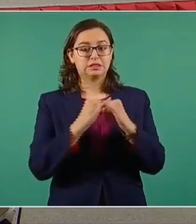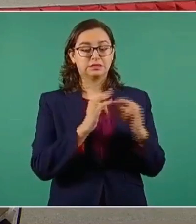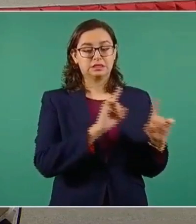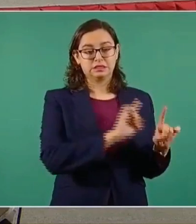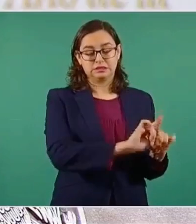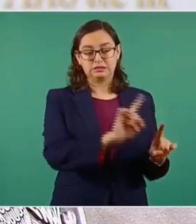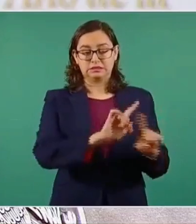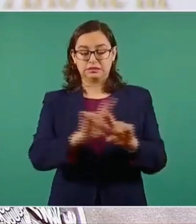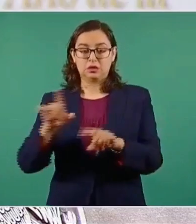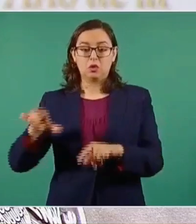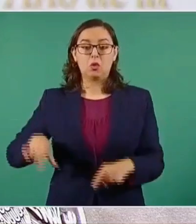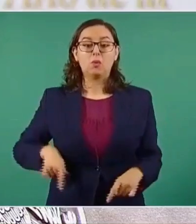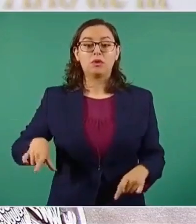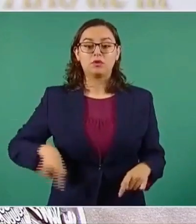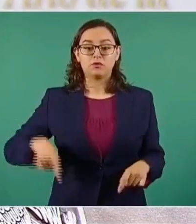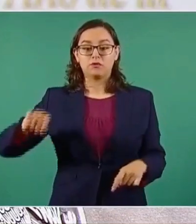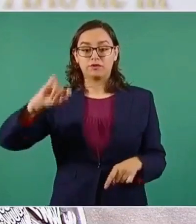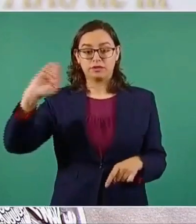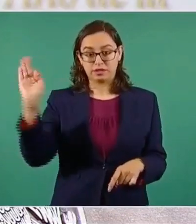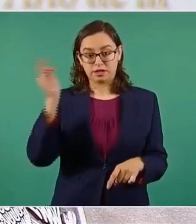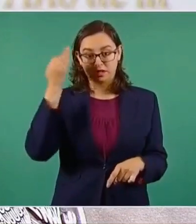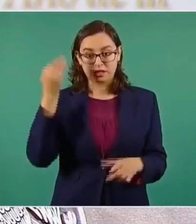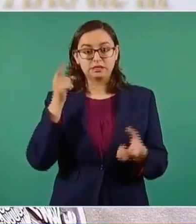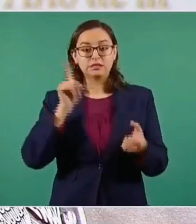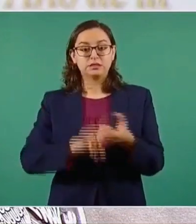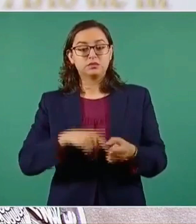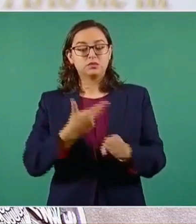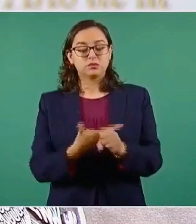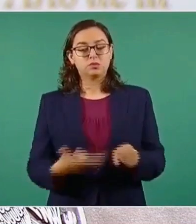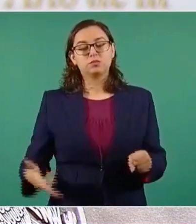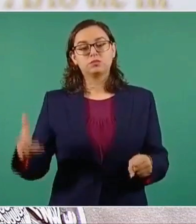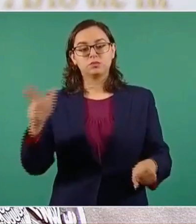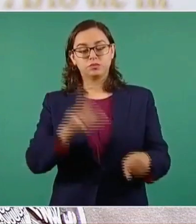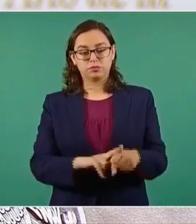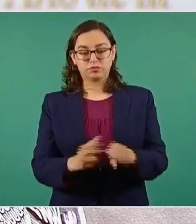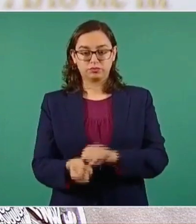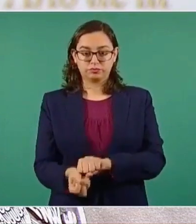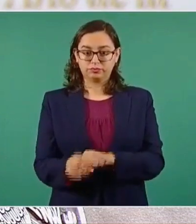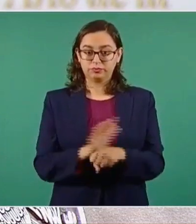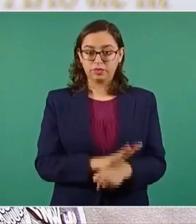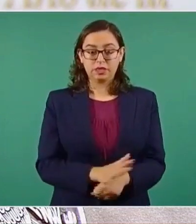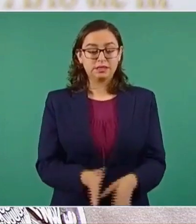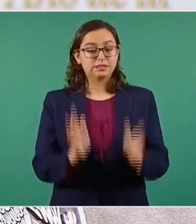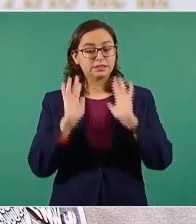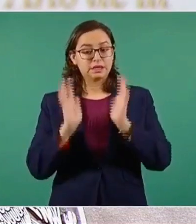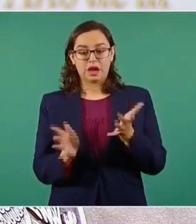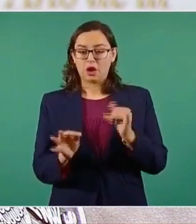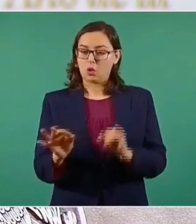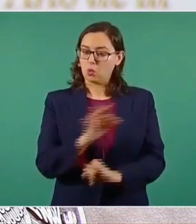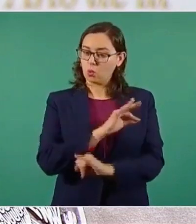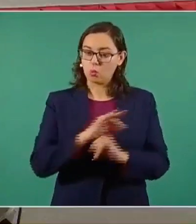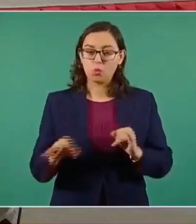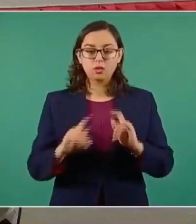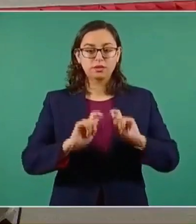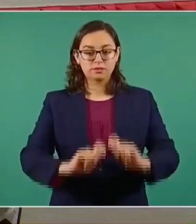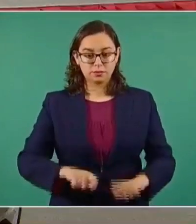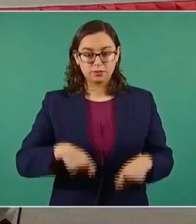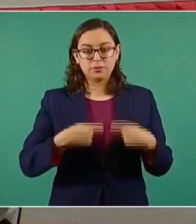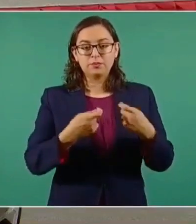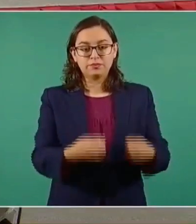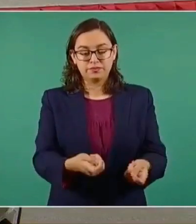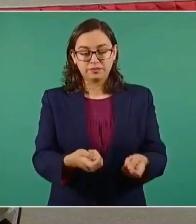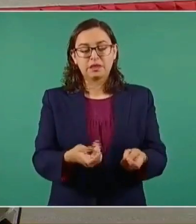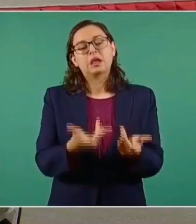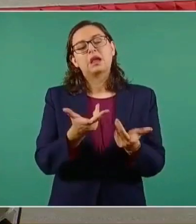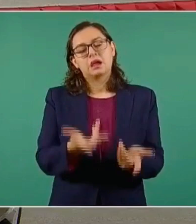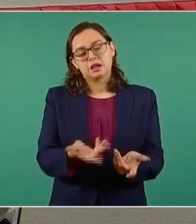siete diferentes dependientes del gobierno federal que cuentan con hospitales COVID. Al ser la última entrega, me permitiré hacer un resumen de las